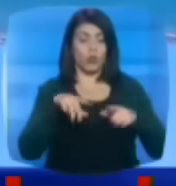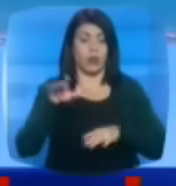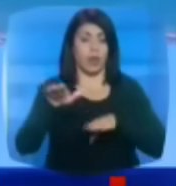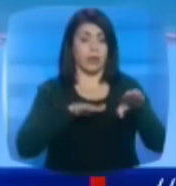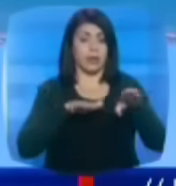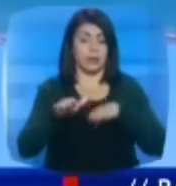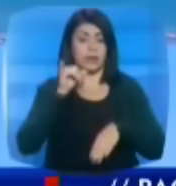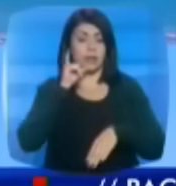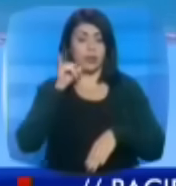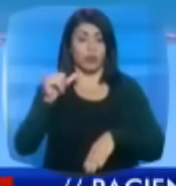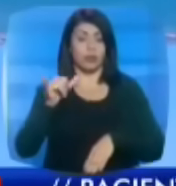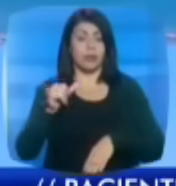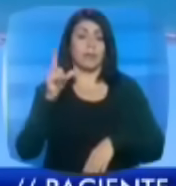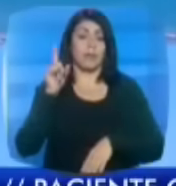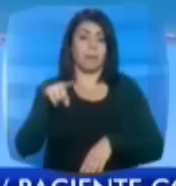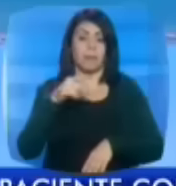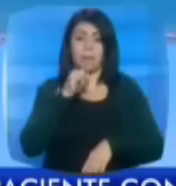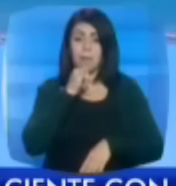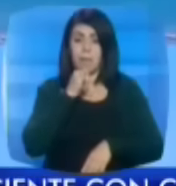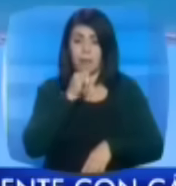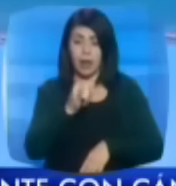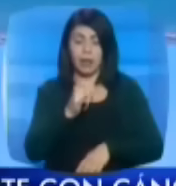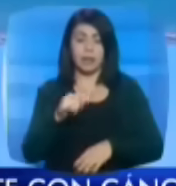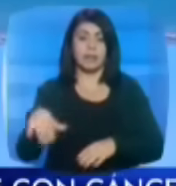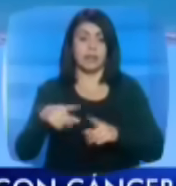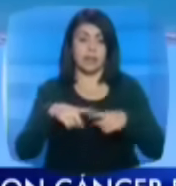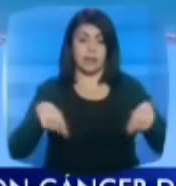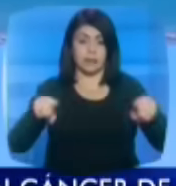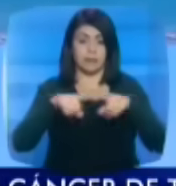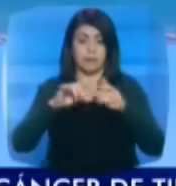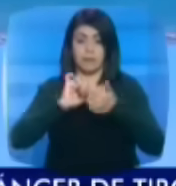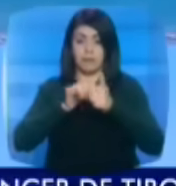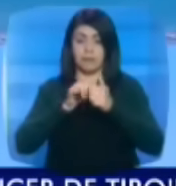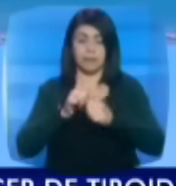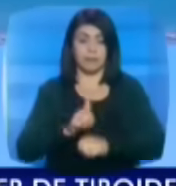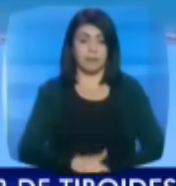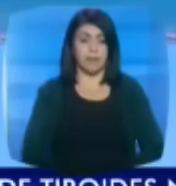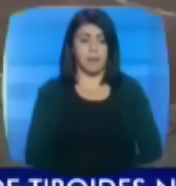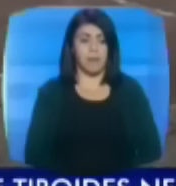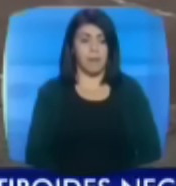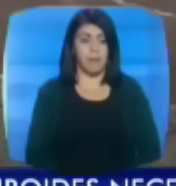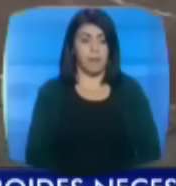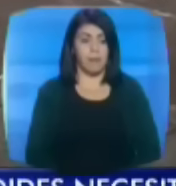Cojedes denuncian las condiciones en las que se encuentra la cancha deportiva.